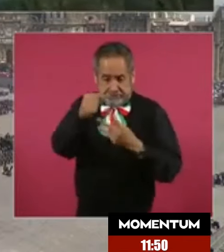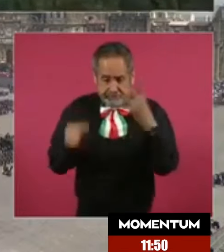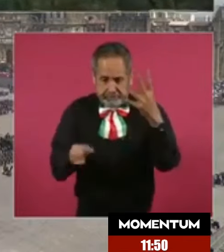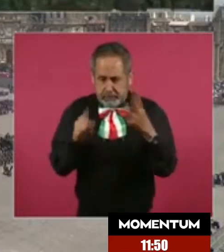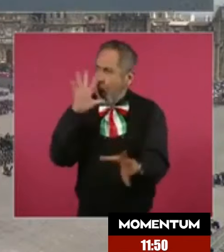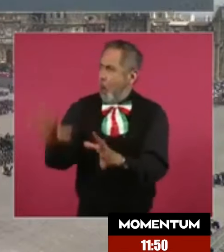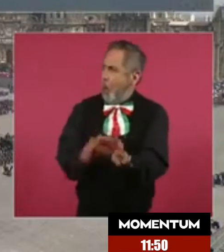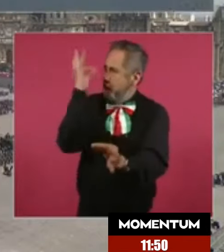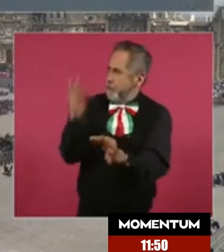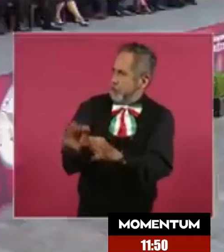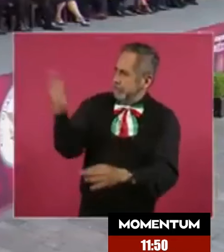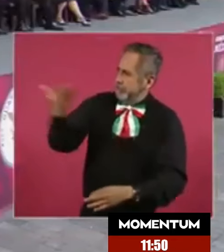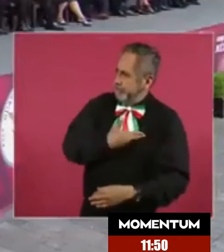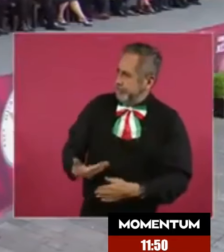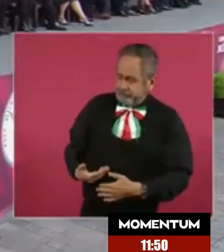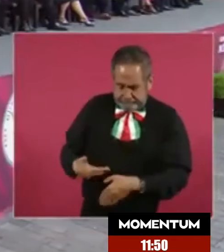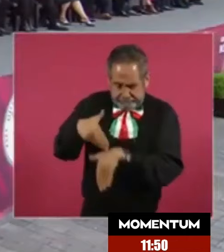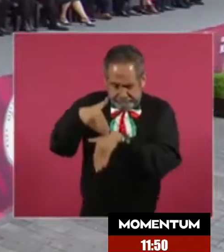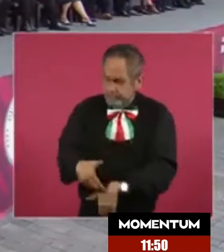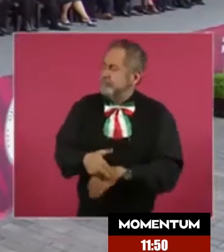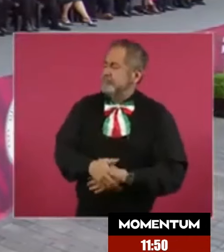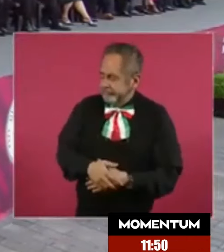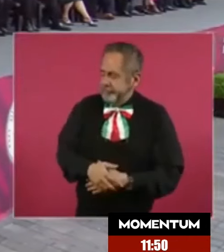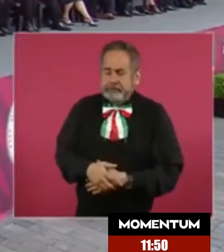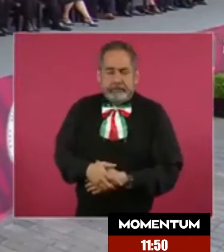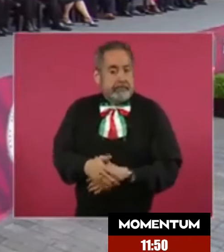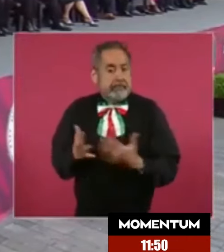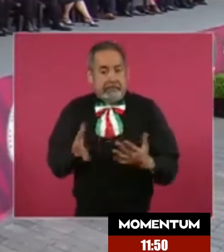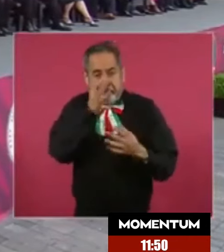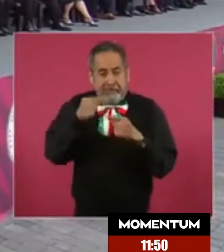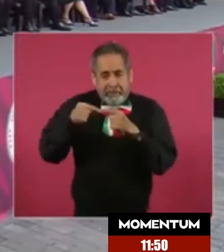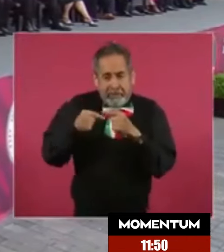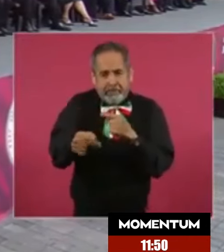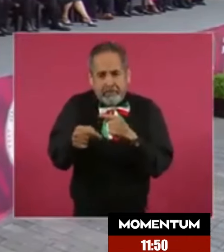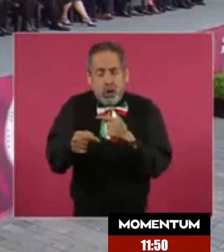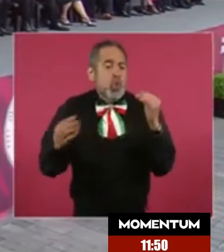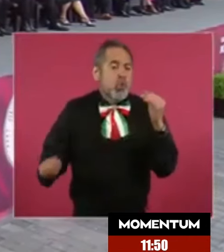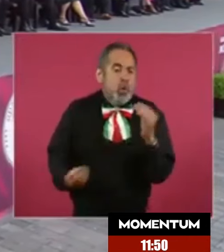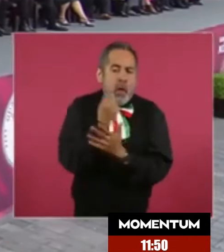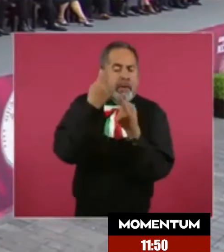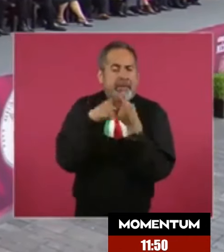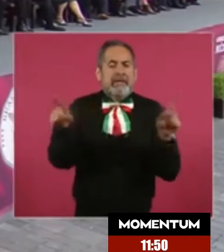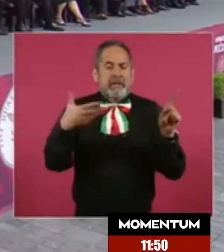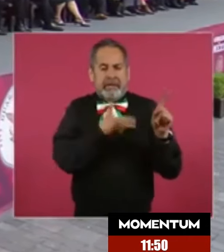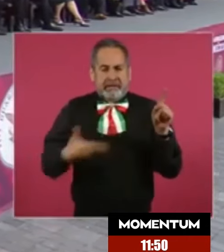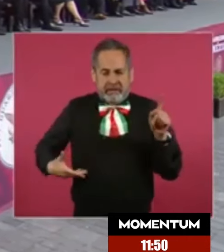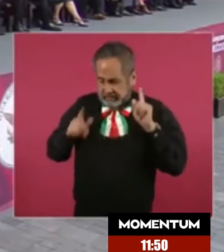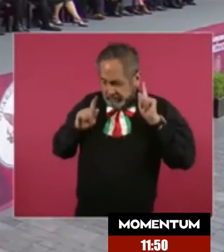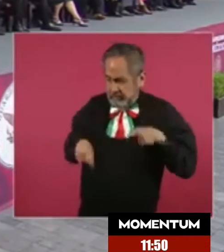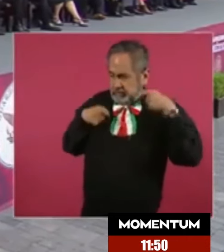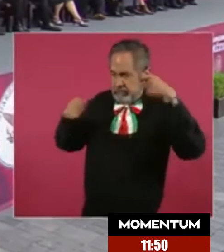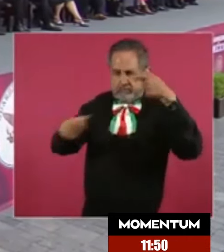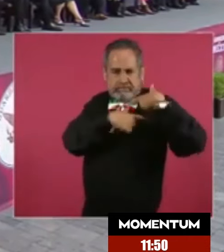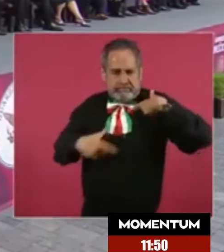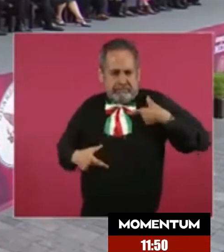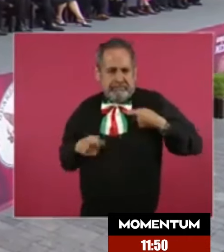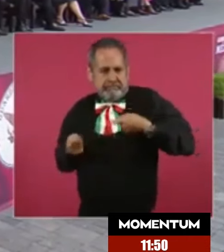presidente. Estamos a pocos días de iniciar una nueva administración. Y en el